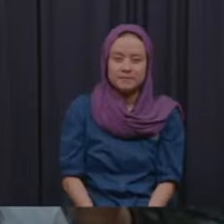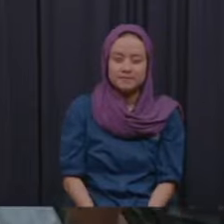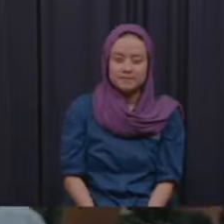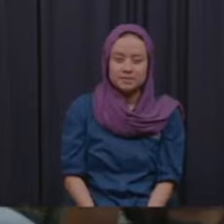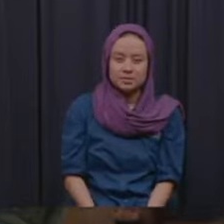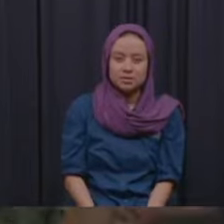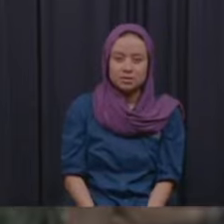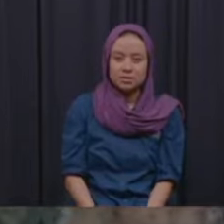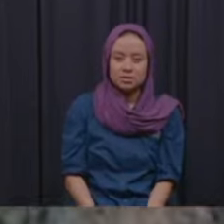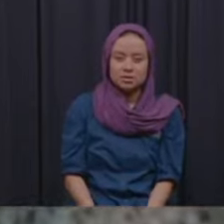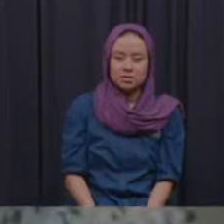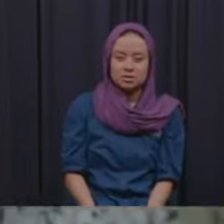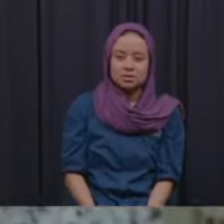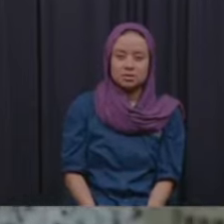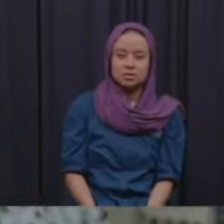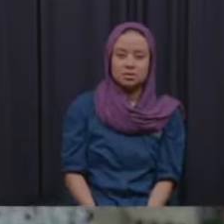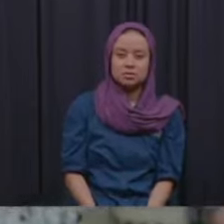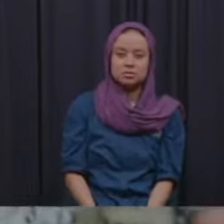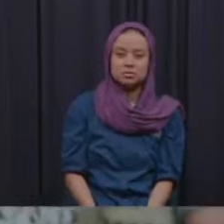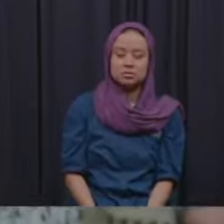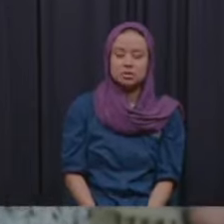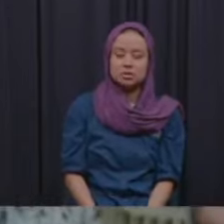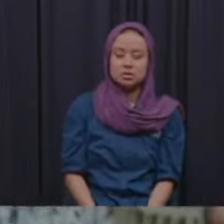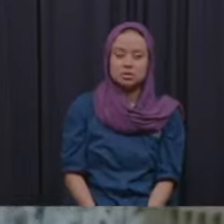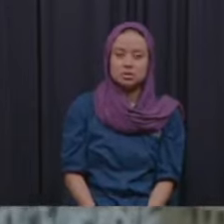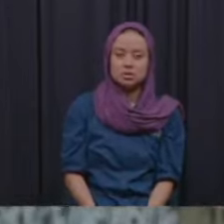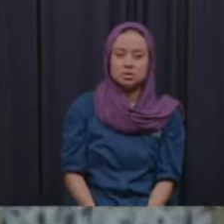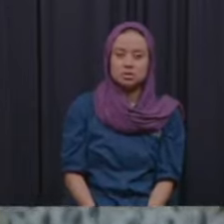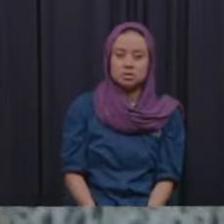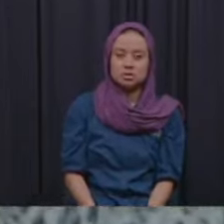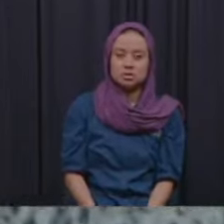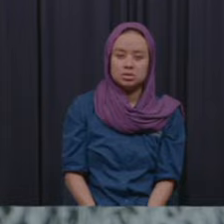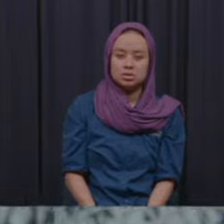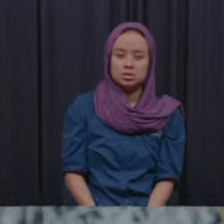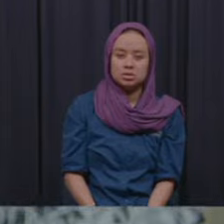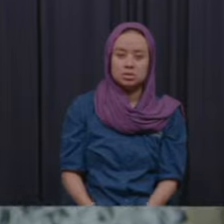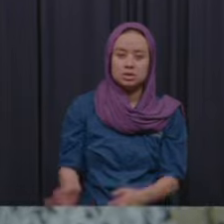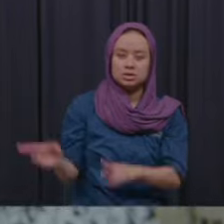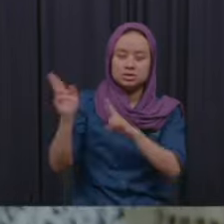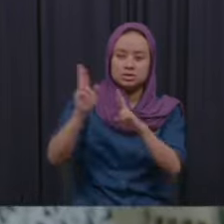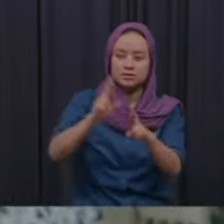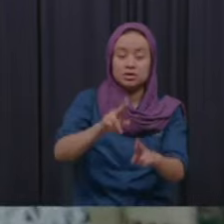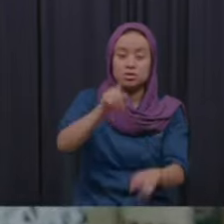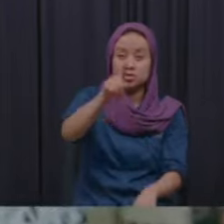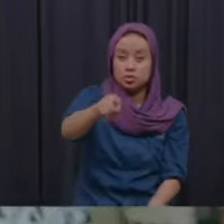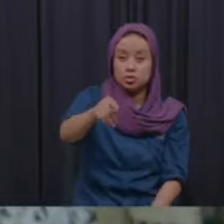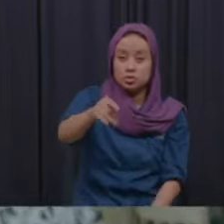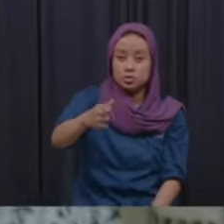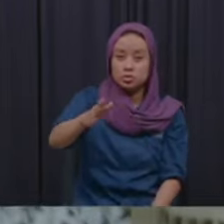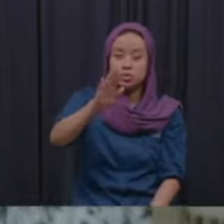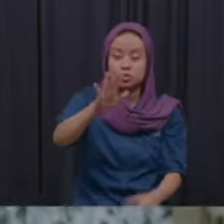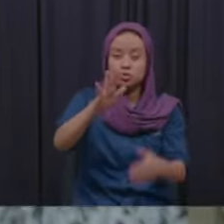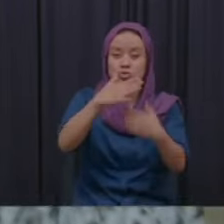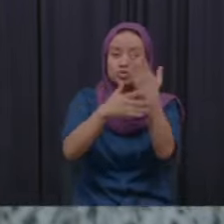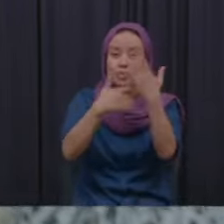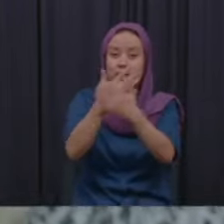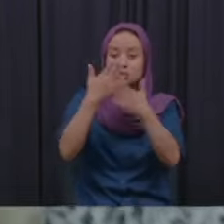Mientras ellos siguen recibiendo aquí, voy con usted, hermano. Ponga su, la mano en sus ojos.